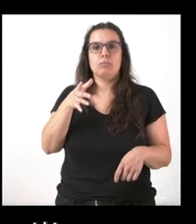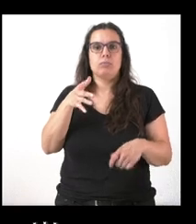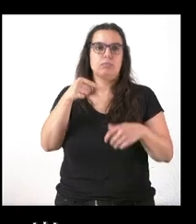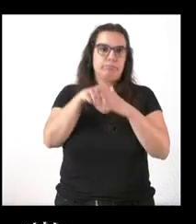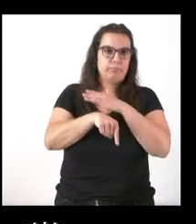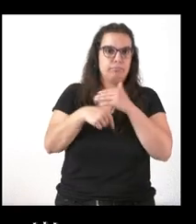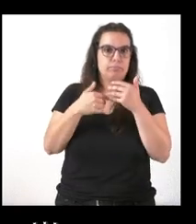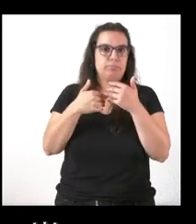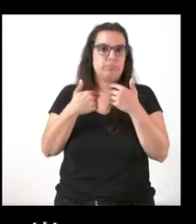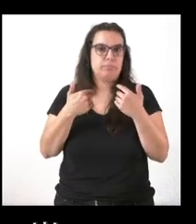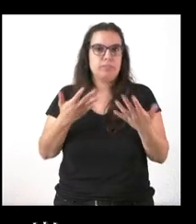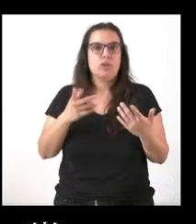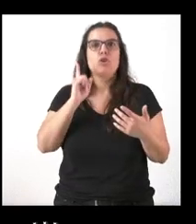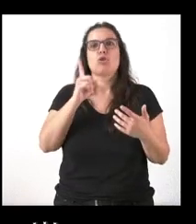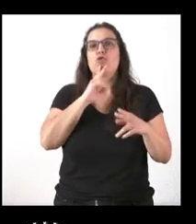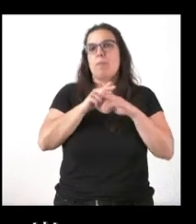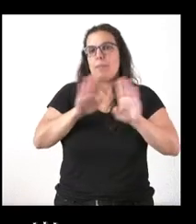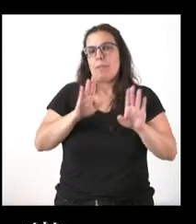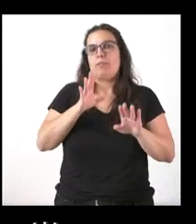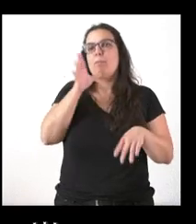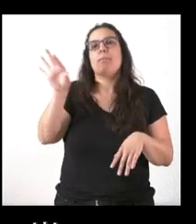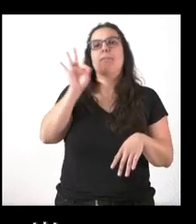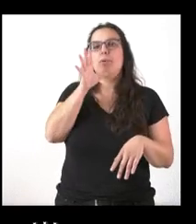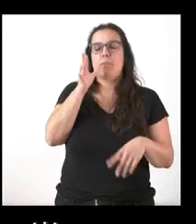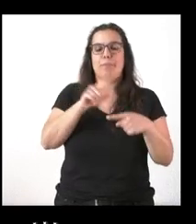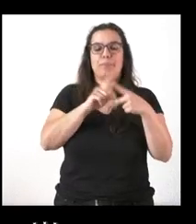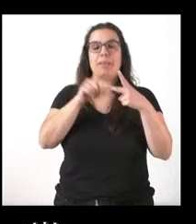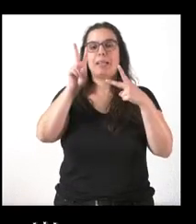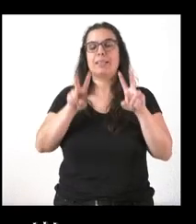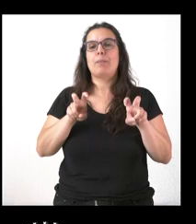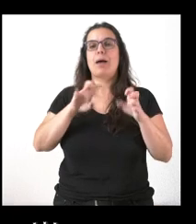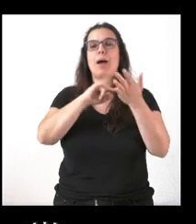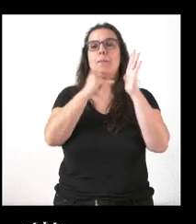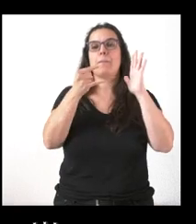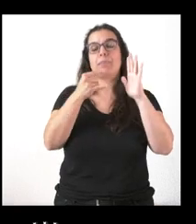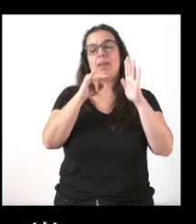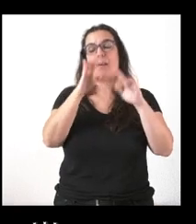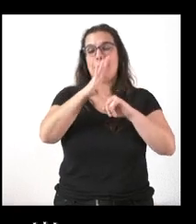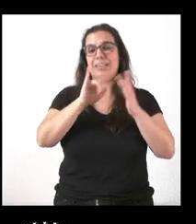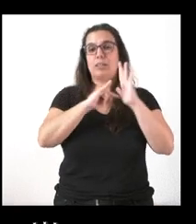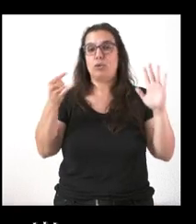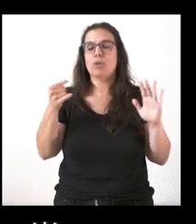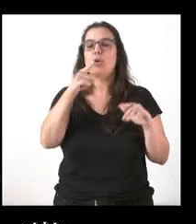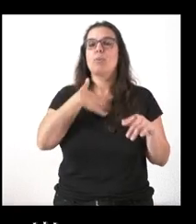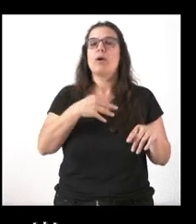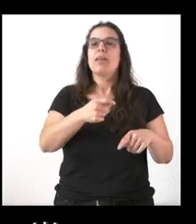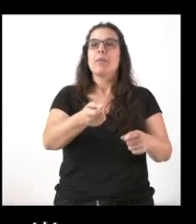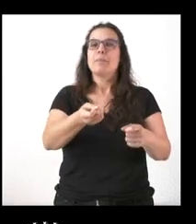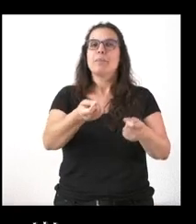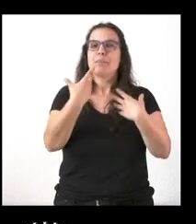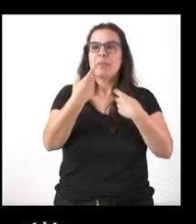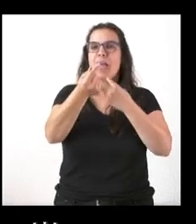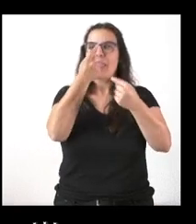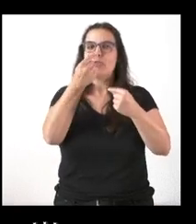extensa que simplemente darnos el nombre en cuanto al parque tecnológico si se nos puede facilitar datos